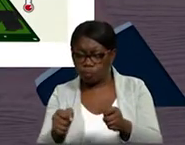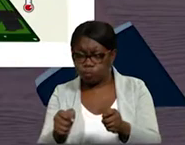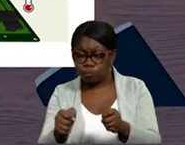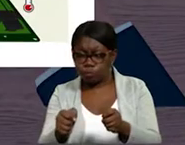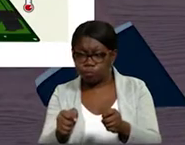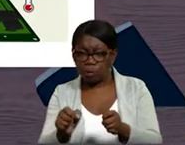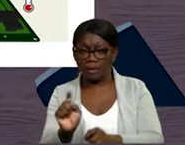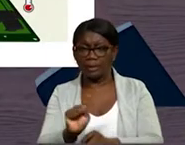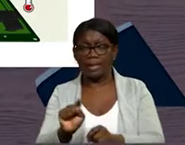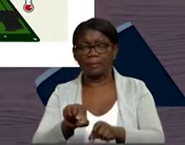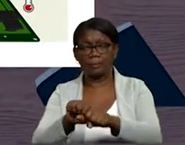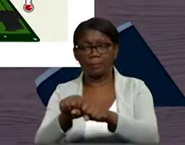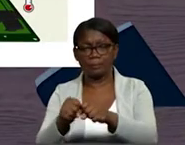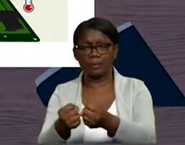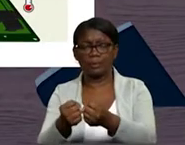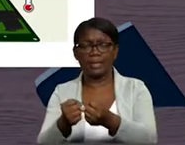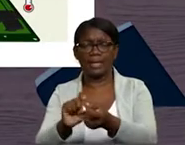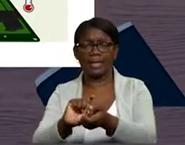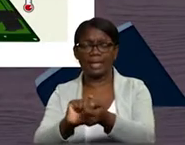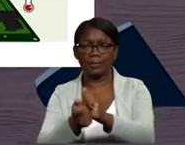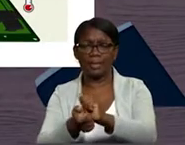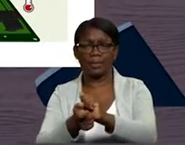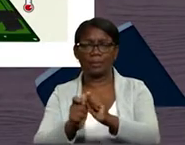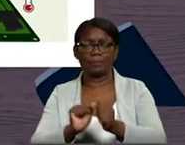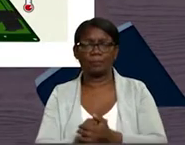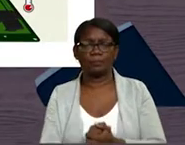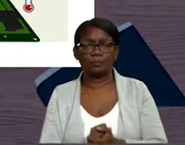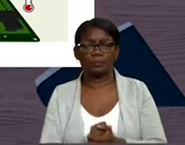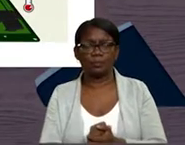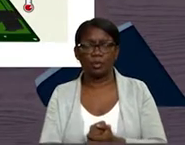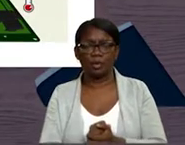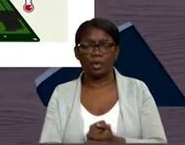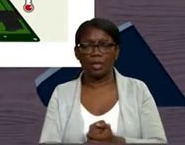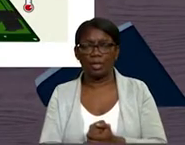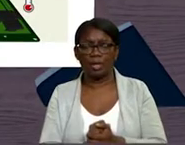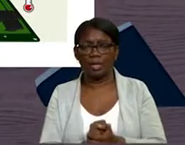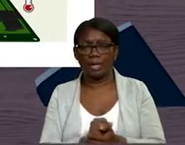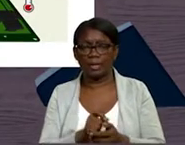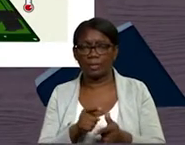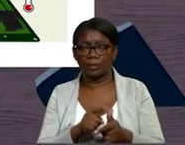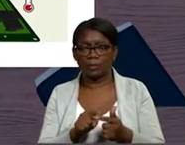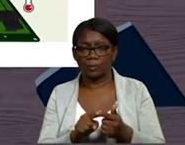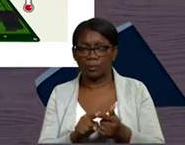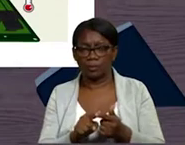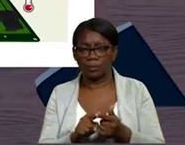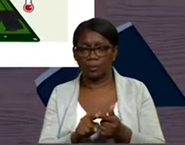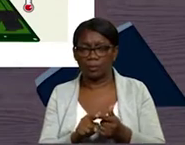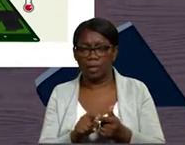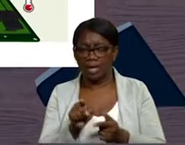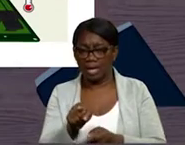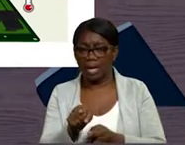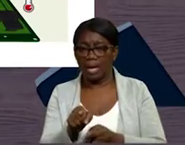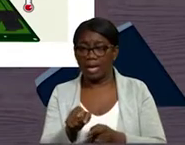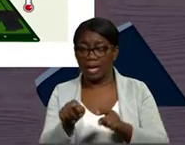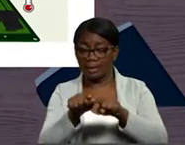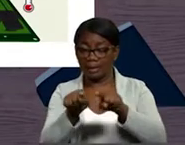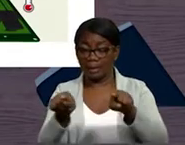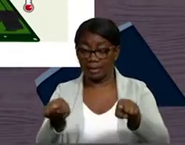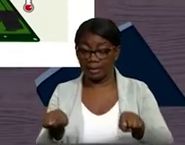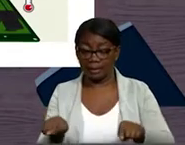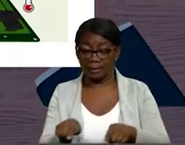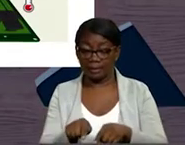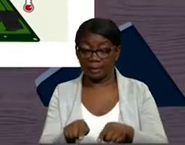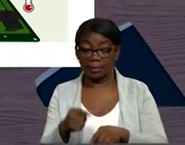cambiarlo. ¿Ok? Con el oído, normalmente la tarjeta de control que ustedes ven